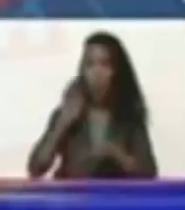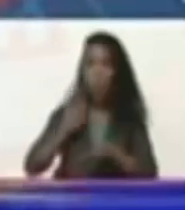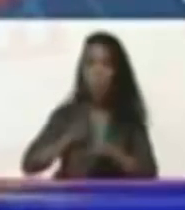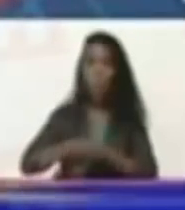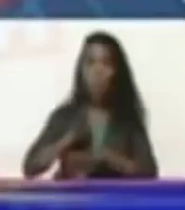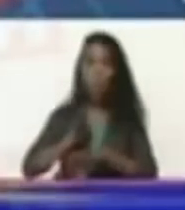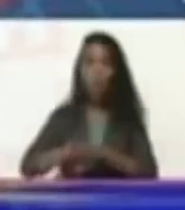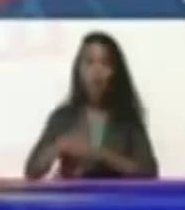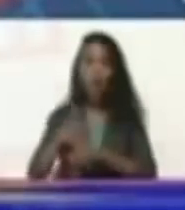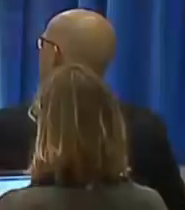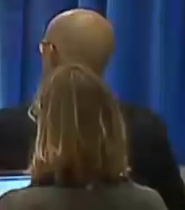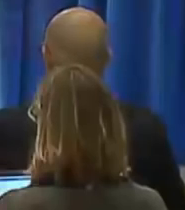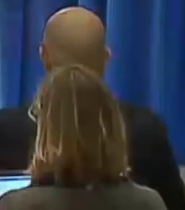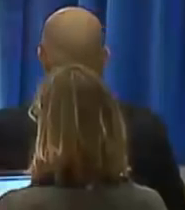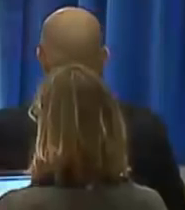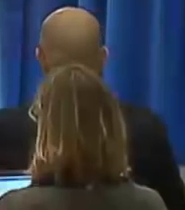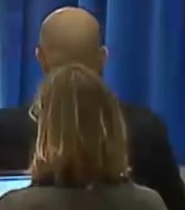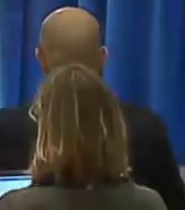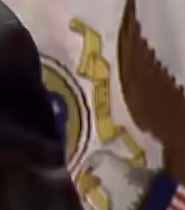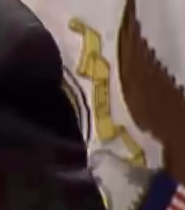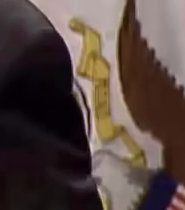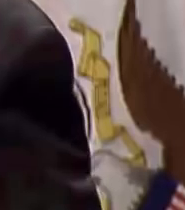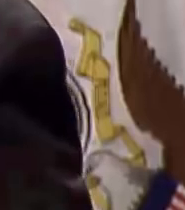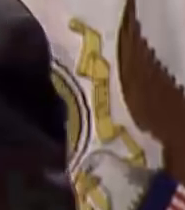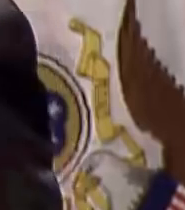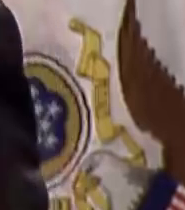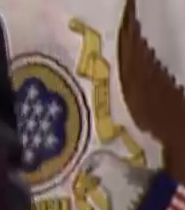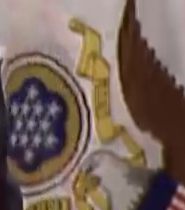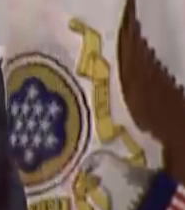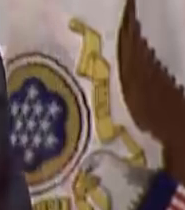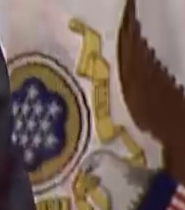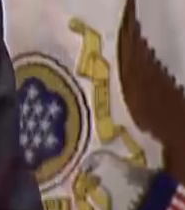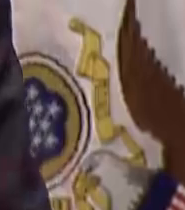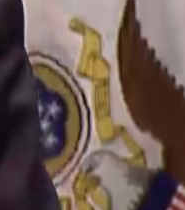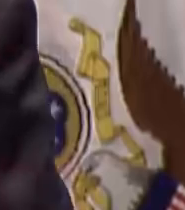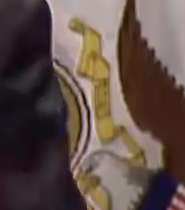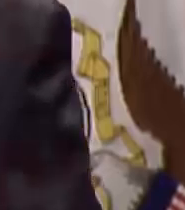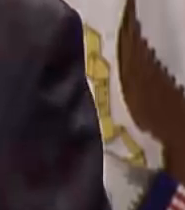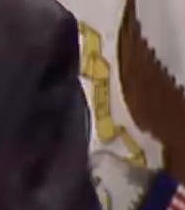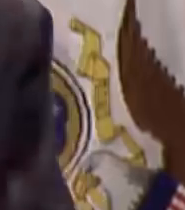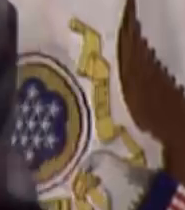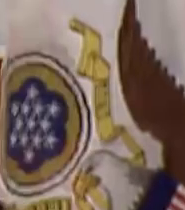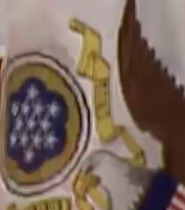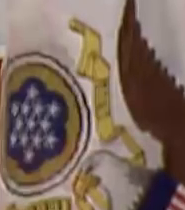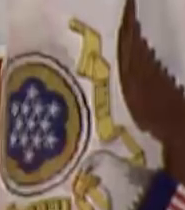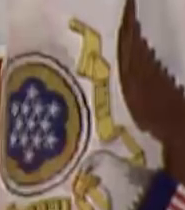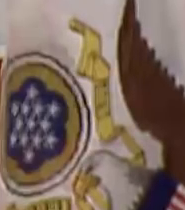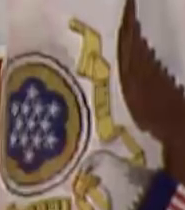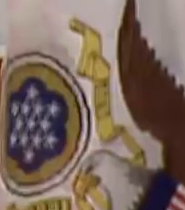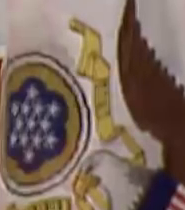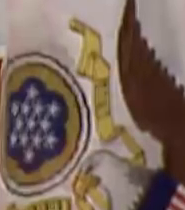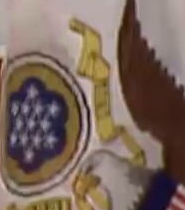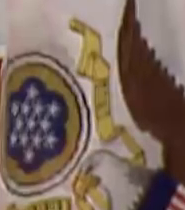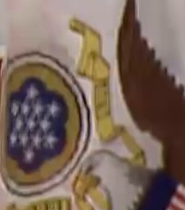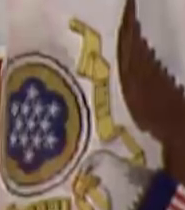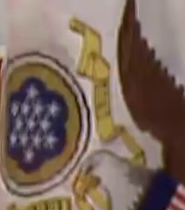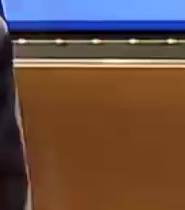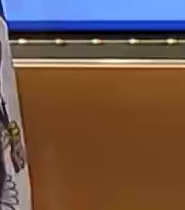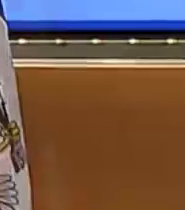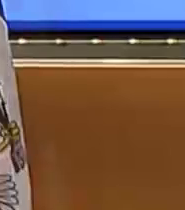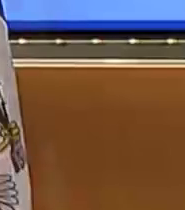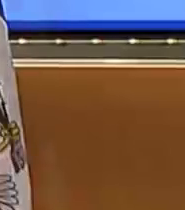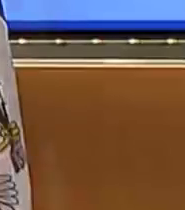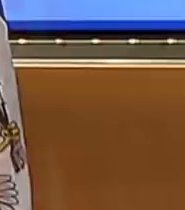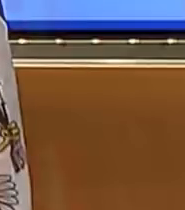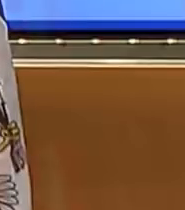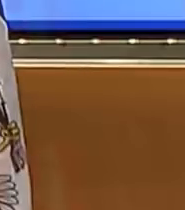especial de Washington para Venezuela, Abrams, junto al encargado de negocios designado por la Casa Blanca para ese país suramericano,